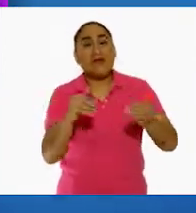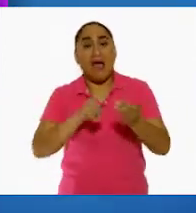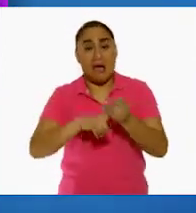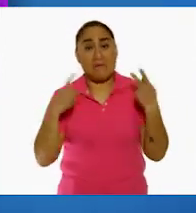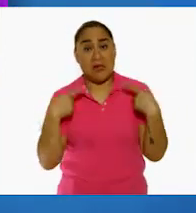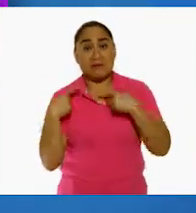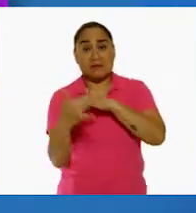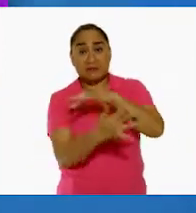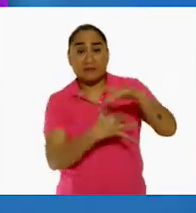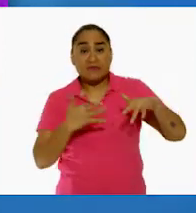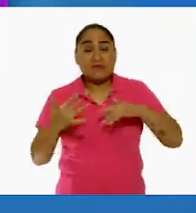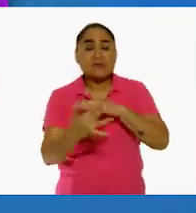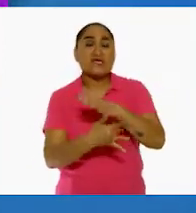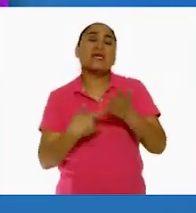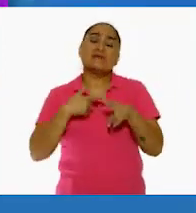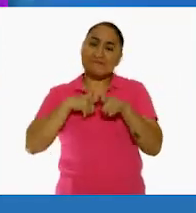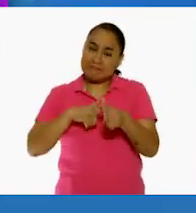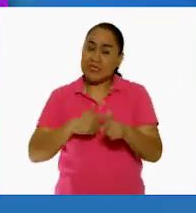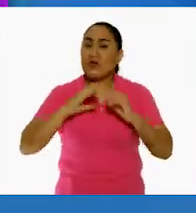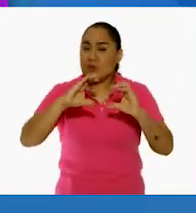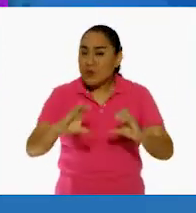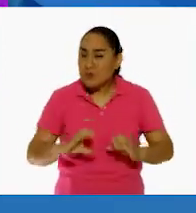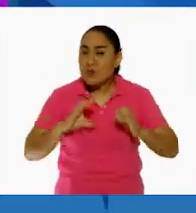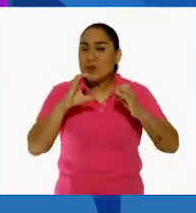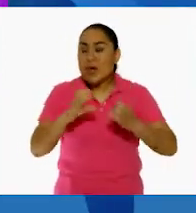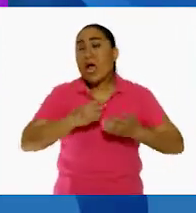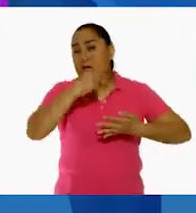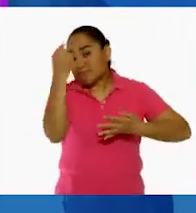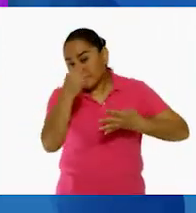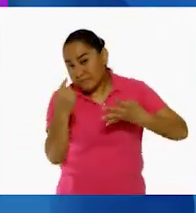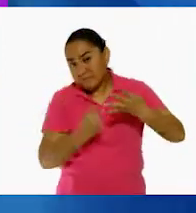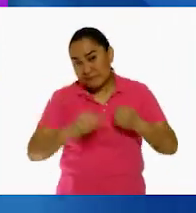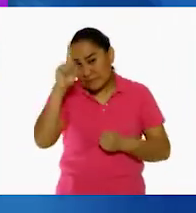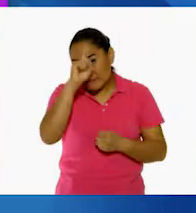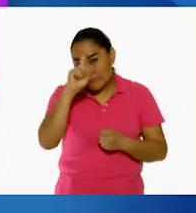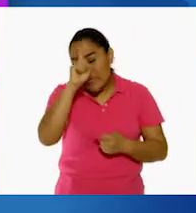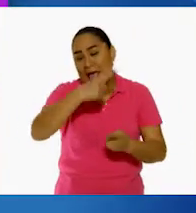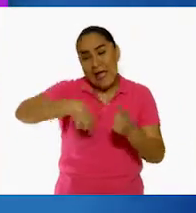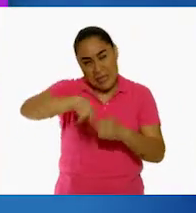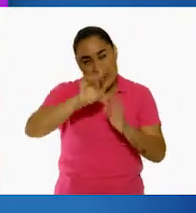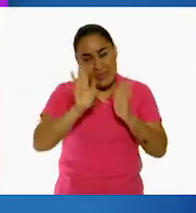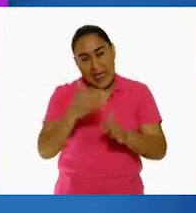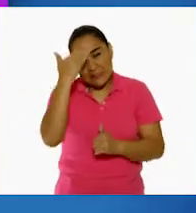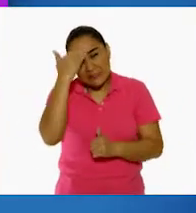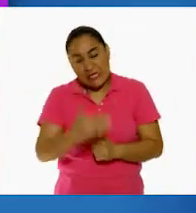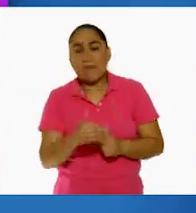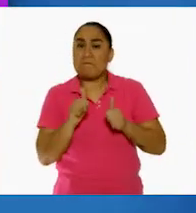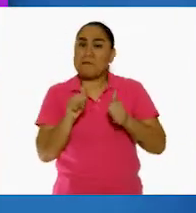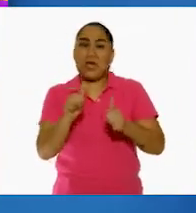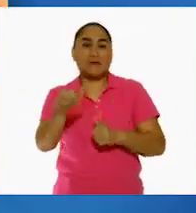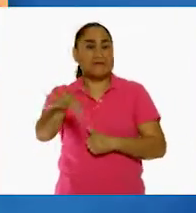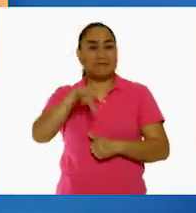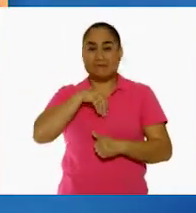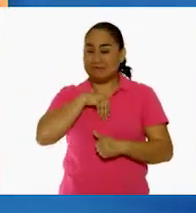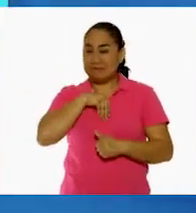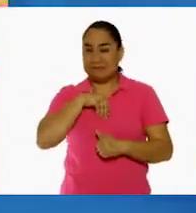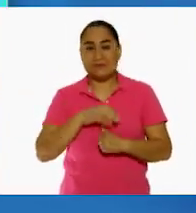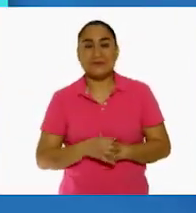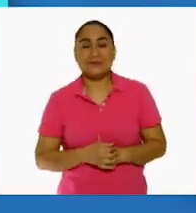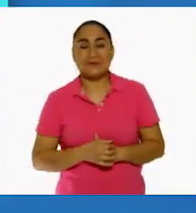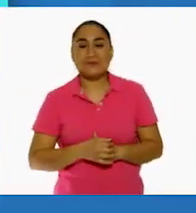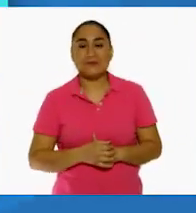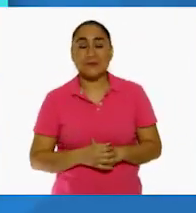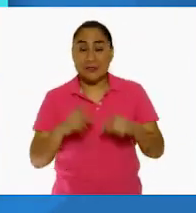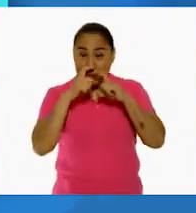personas. Por eso hay que continuar cuidándonos siguiendo las buenas prácticas que ya todos conocemos para evitar contagiarnos.